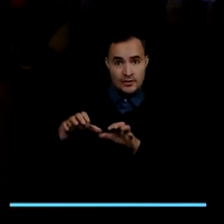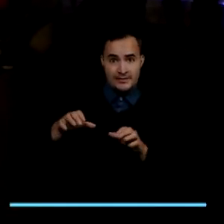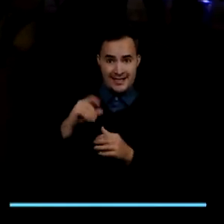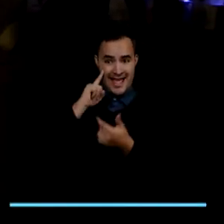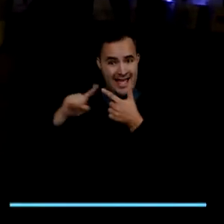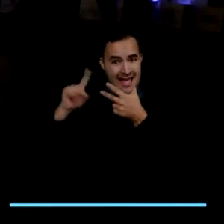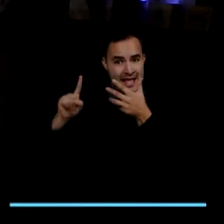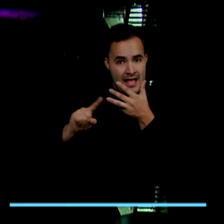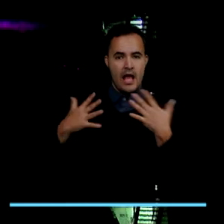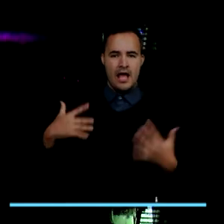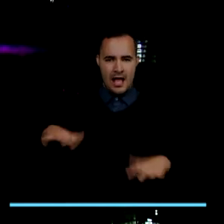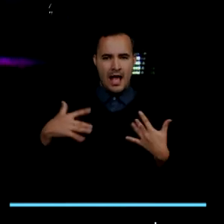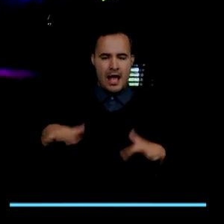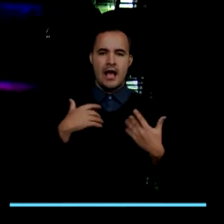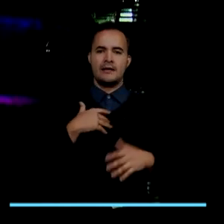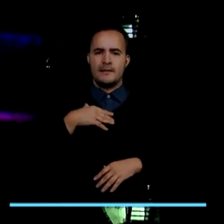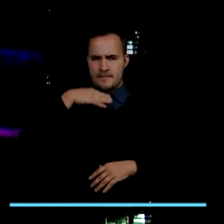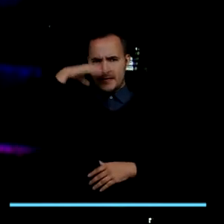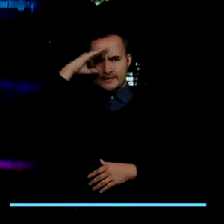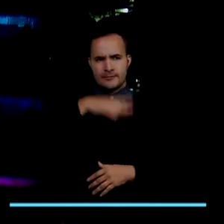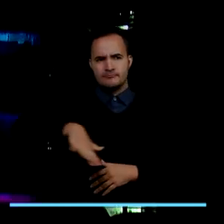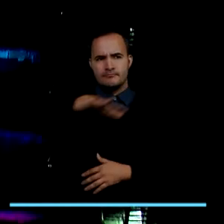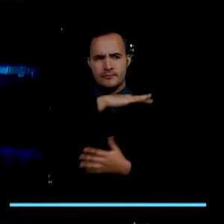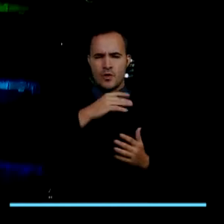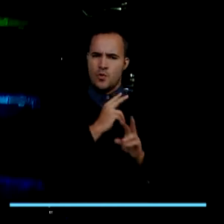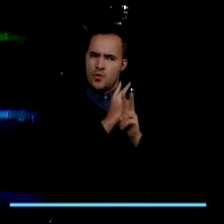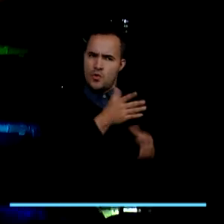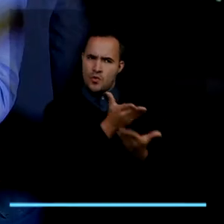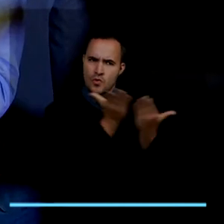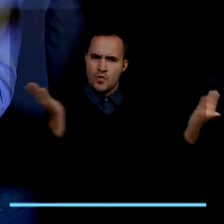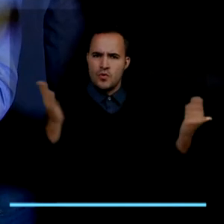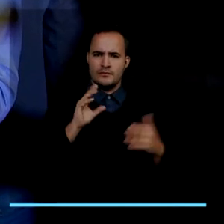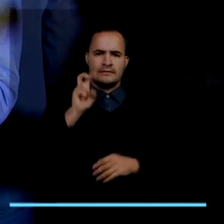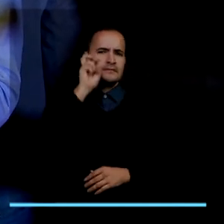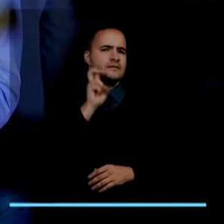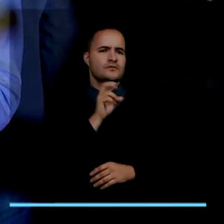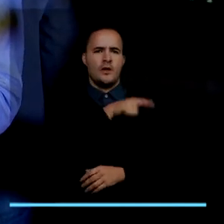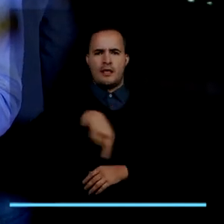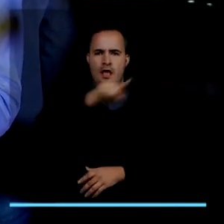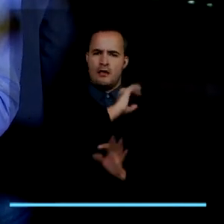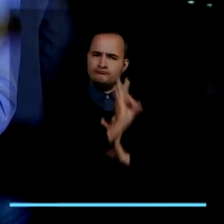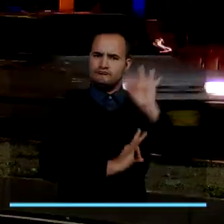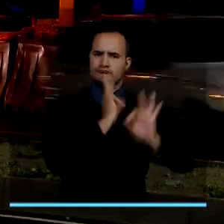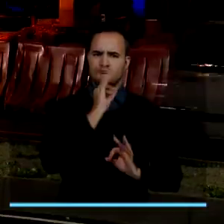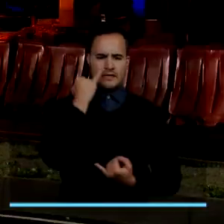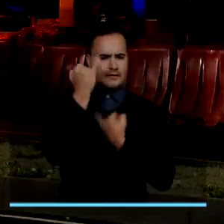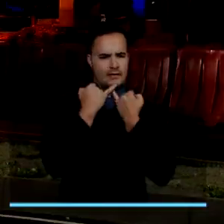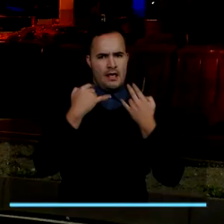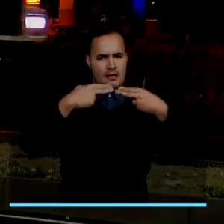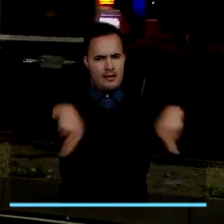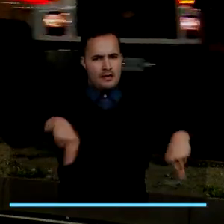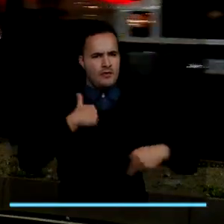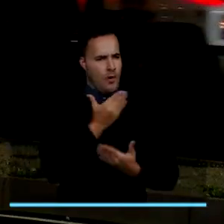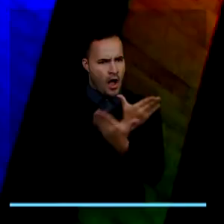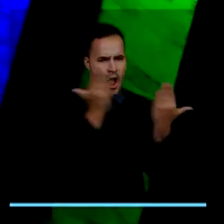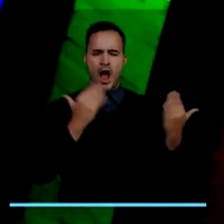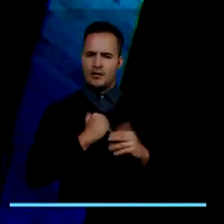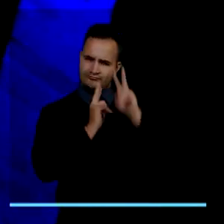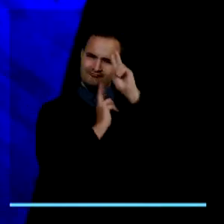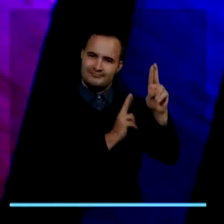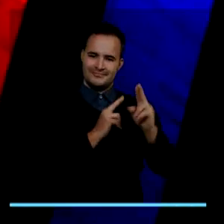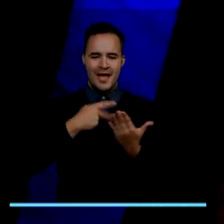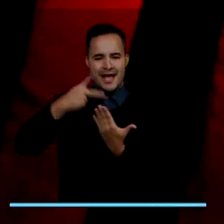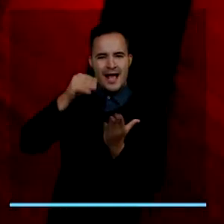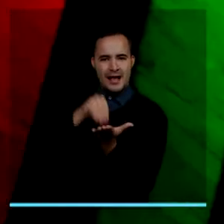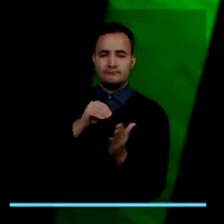Estas acciones se fortalecerán con el proyecto Medellín Cuida la Diversidad Sexual y la Identidad de Género, contemplado en